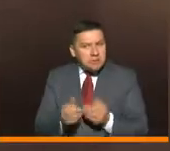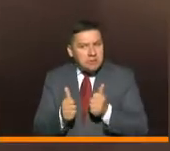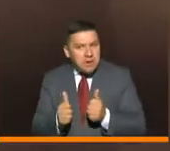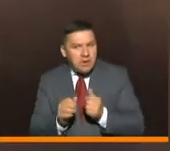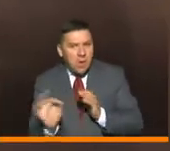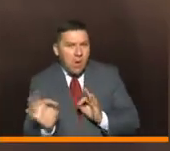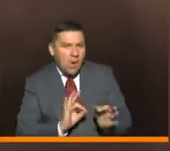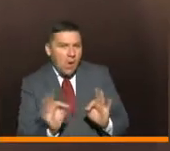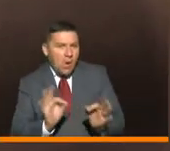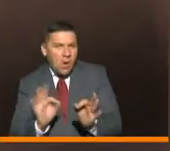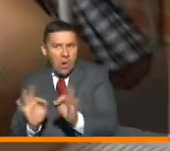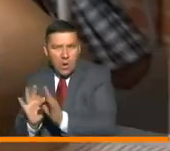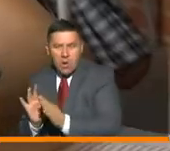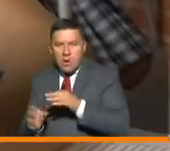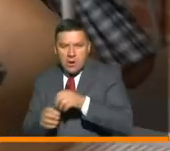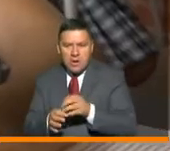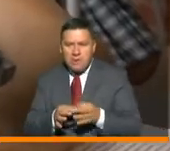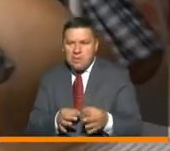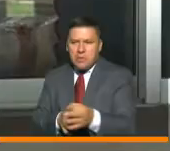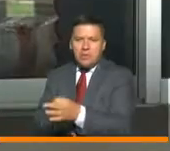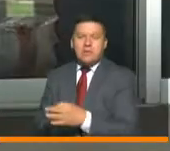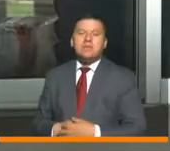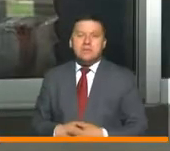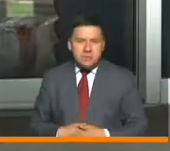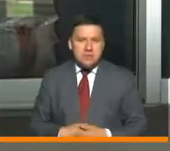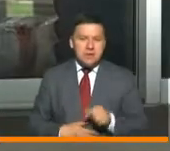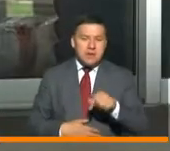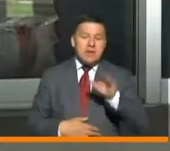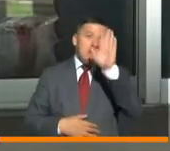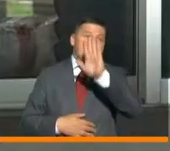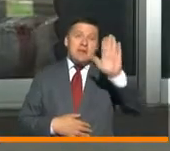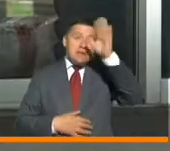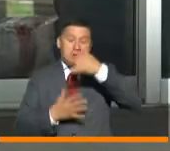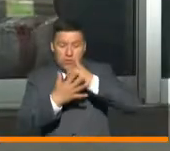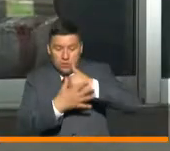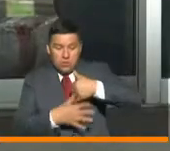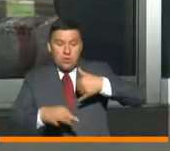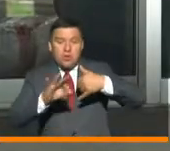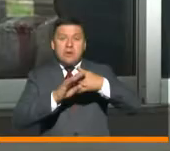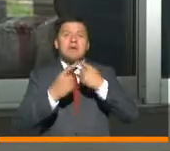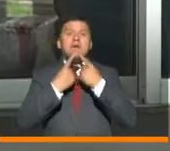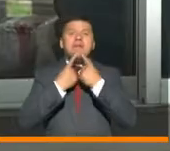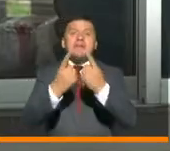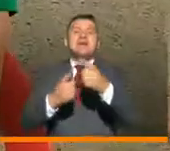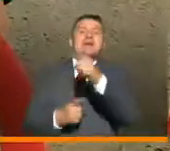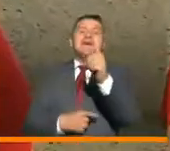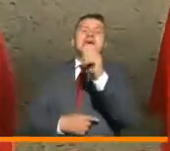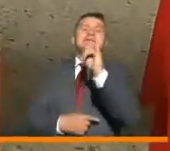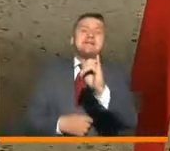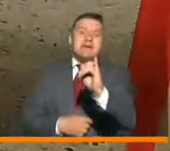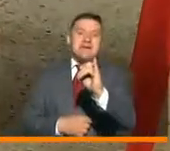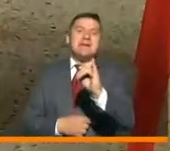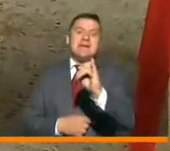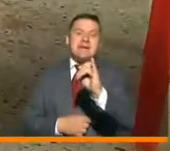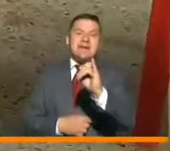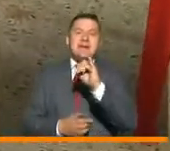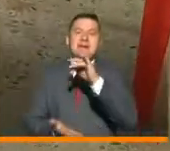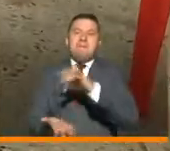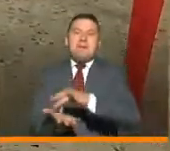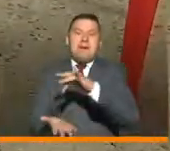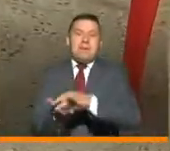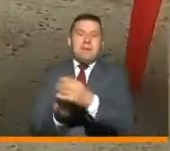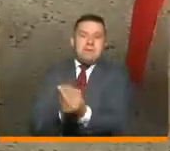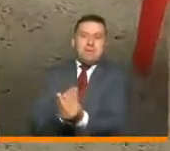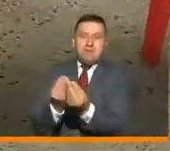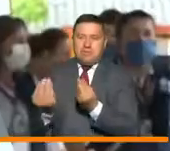y la reactivación del sector en esta región del país. El departamento del Guaviare le dijo sí a la presencialidad